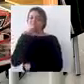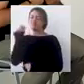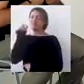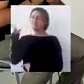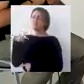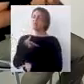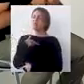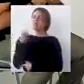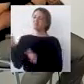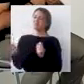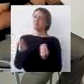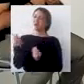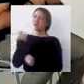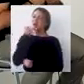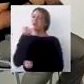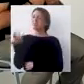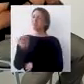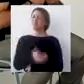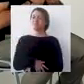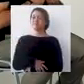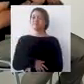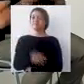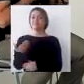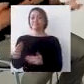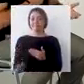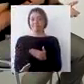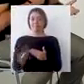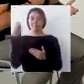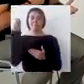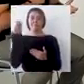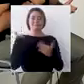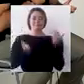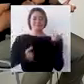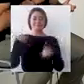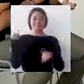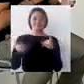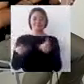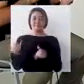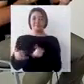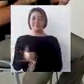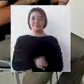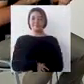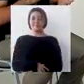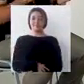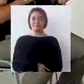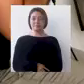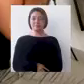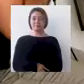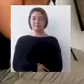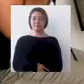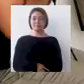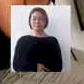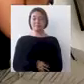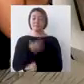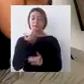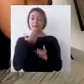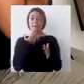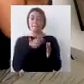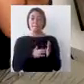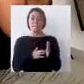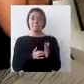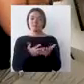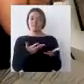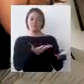qué haces, ahí es cuando empieza el juego, ¿cierto? ¿Qué haces? Entonces, por ejemplo, él ya me diría. Yo